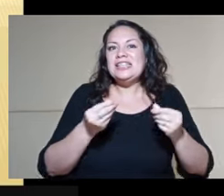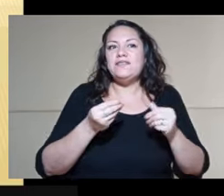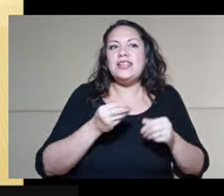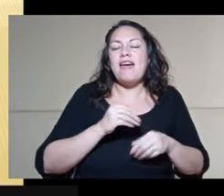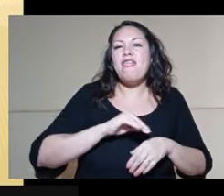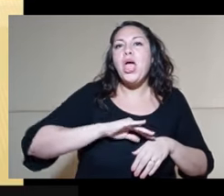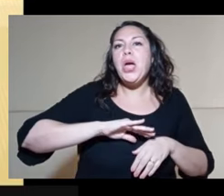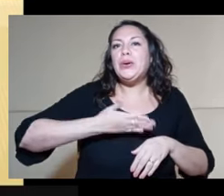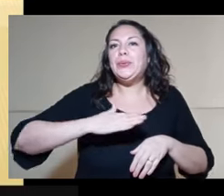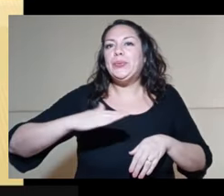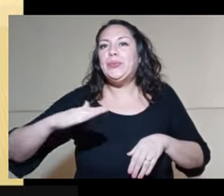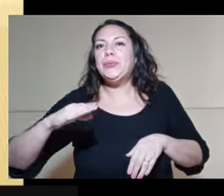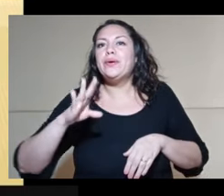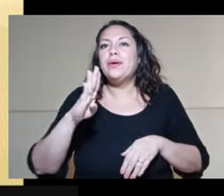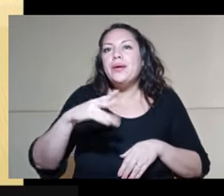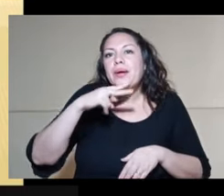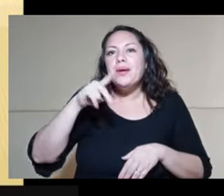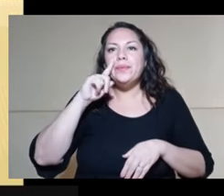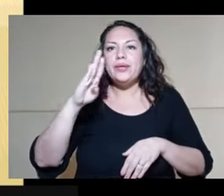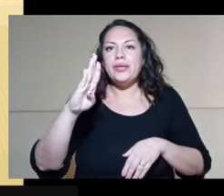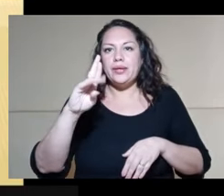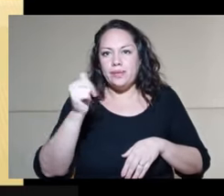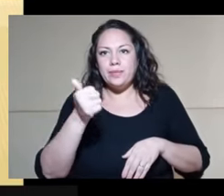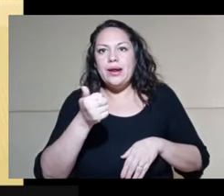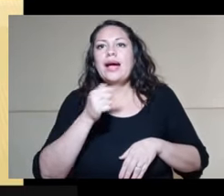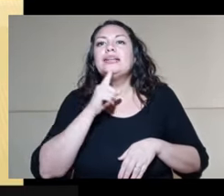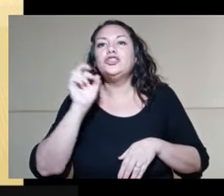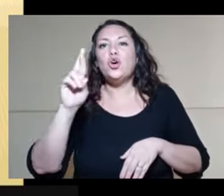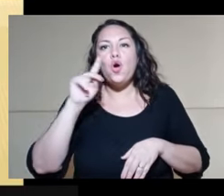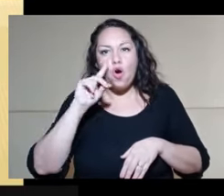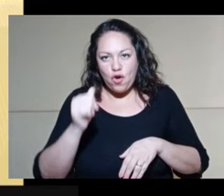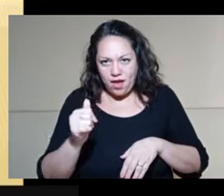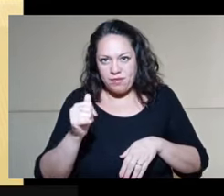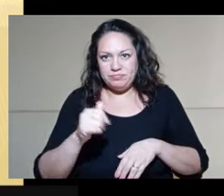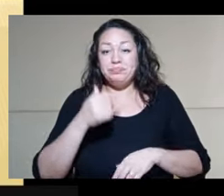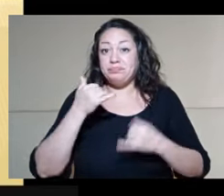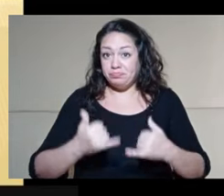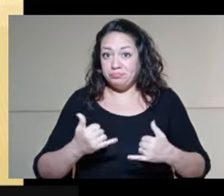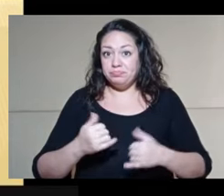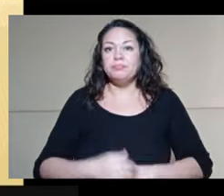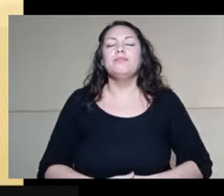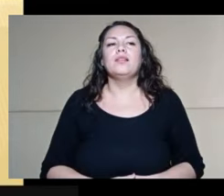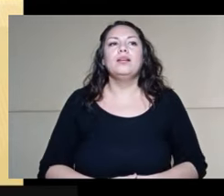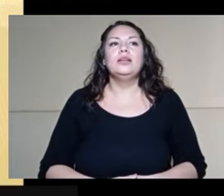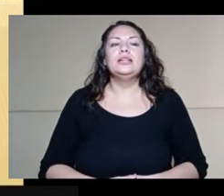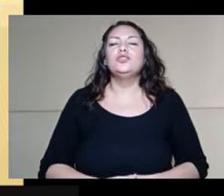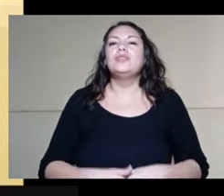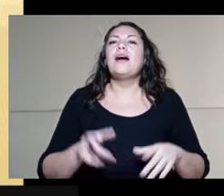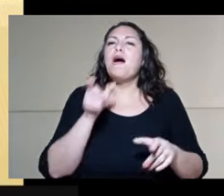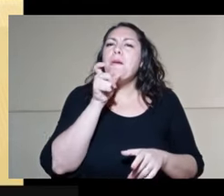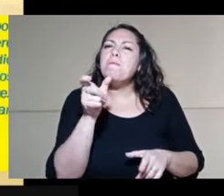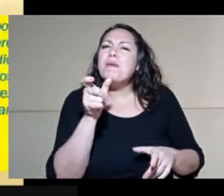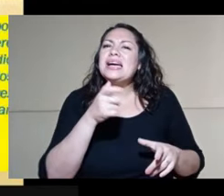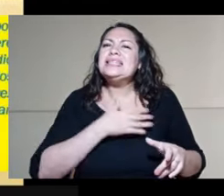eso podemos sentir ciertas ondas de la frecuencia asociada a la vibración. ¿Sí?